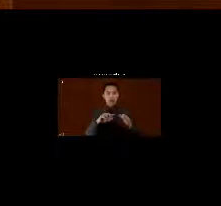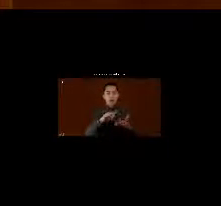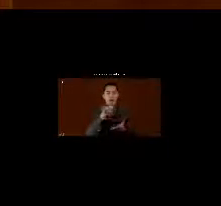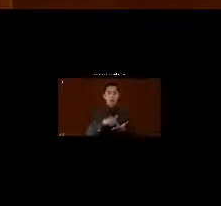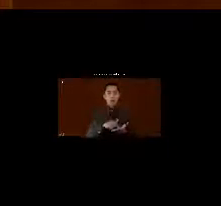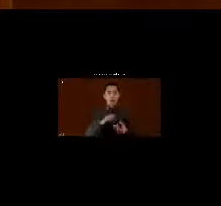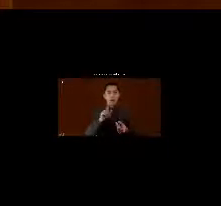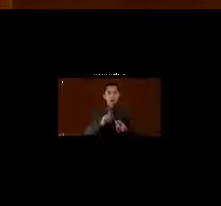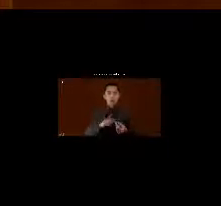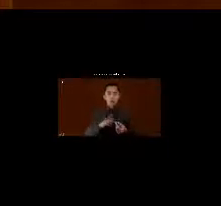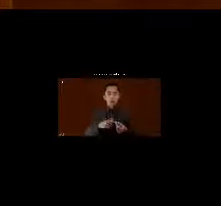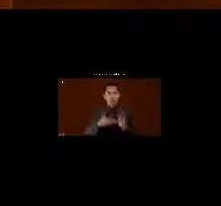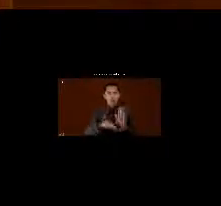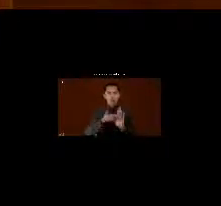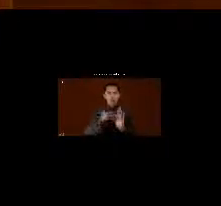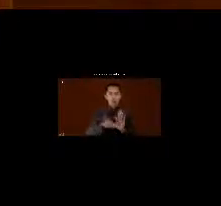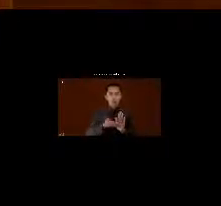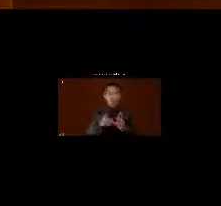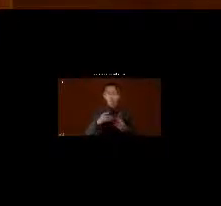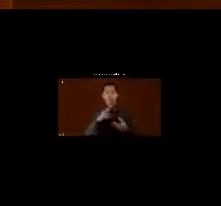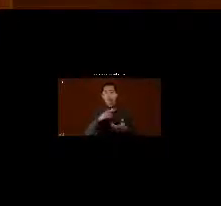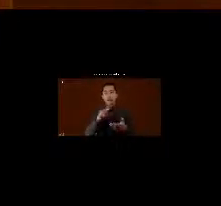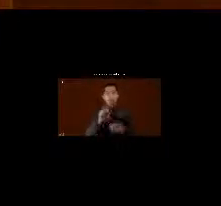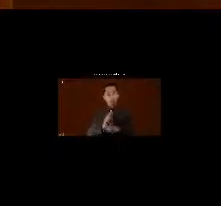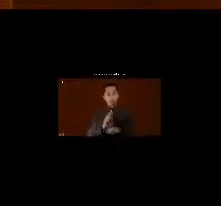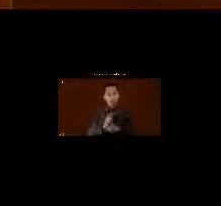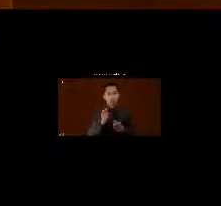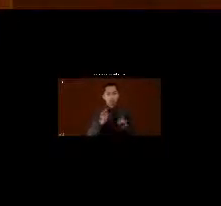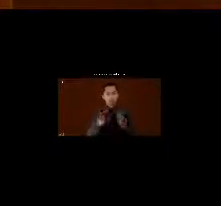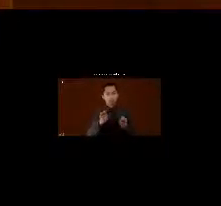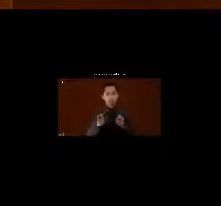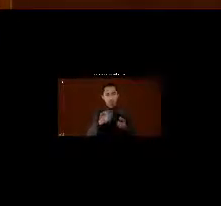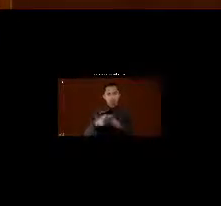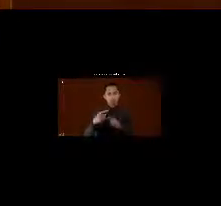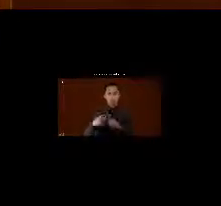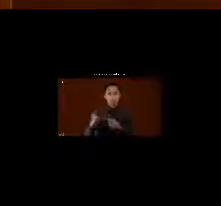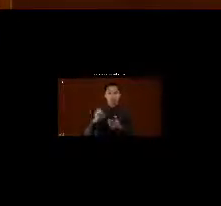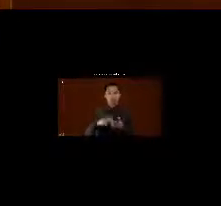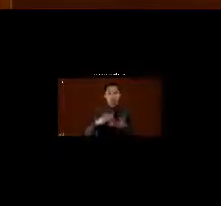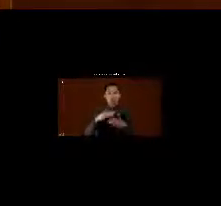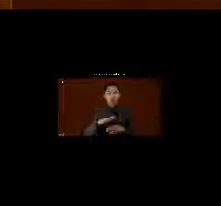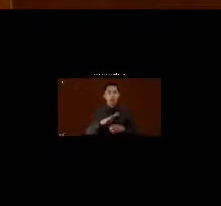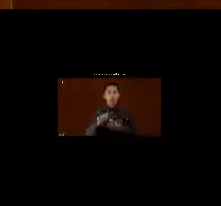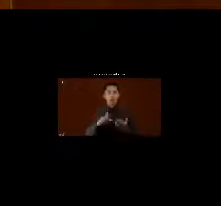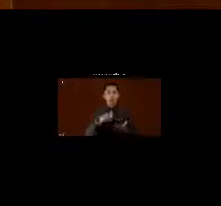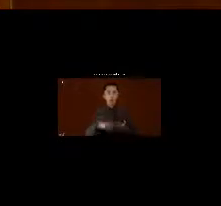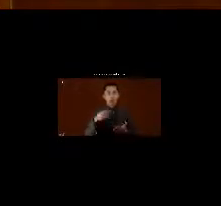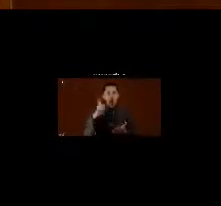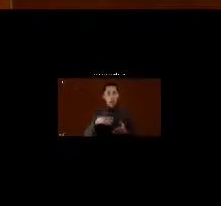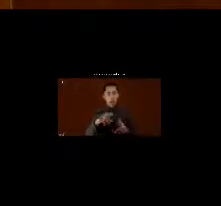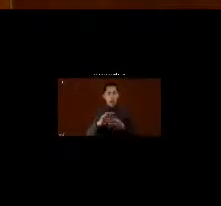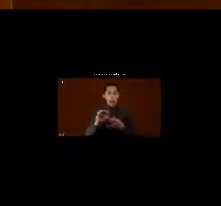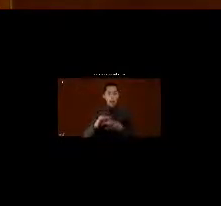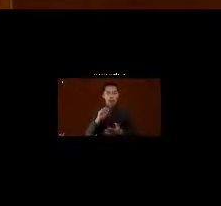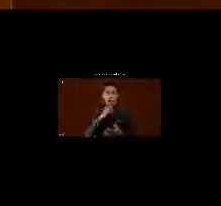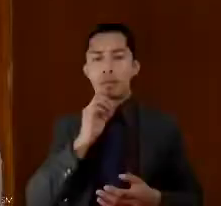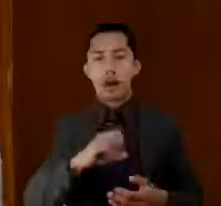diseño, construcción, operación, monitoreo, clausura y obras complementarias de un sitio de disposición final de